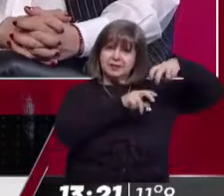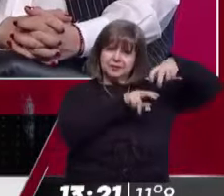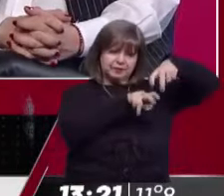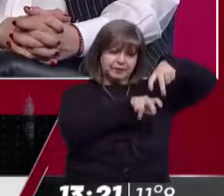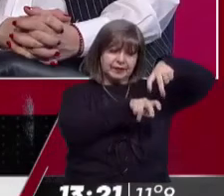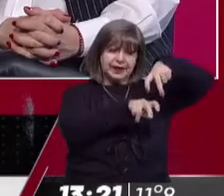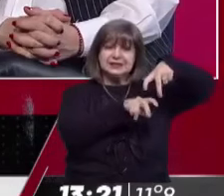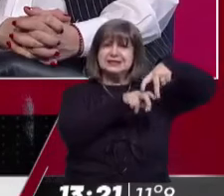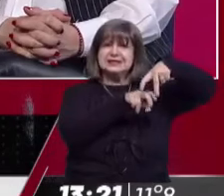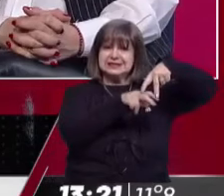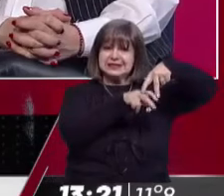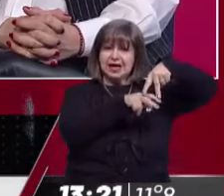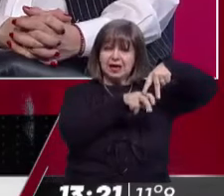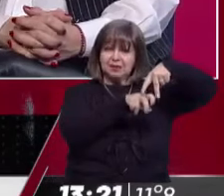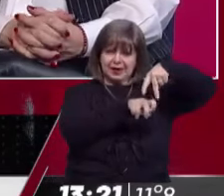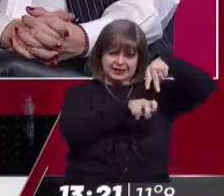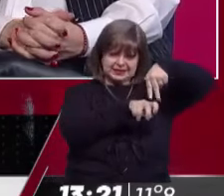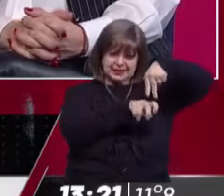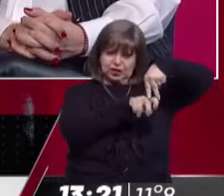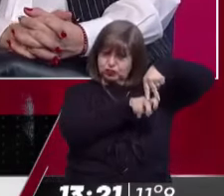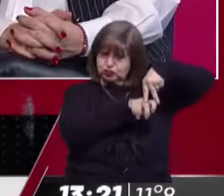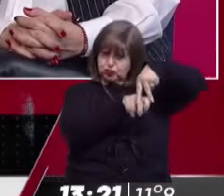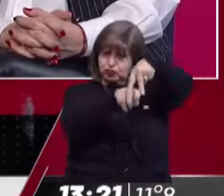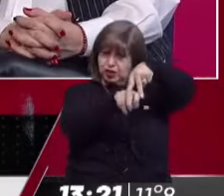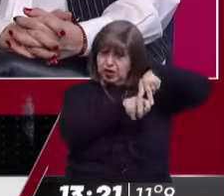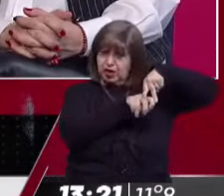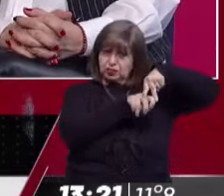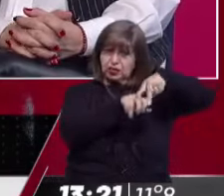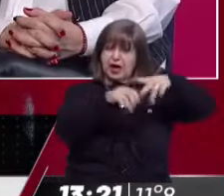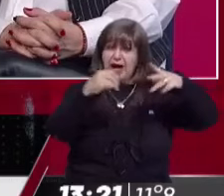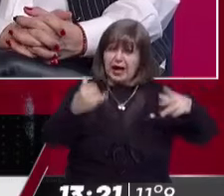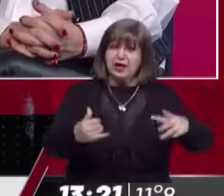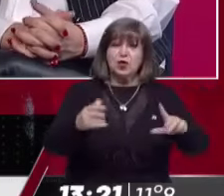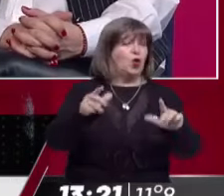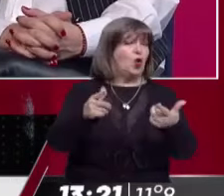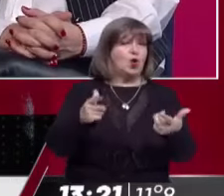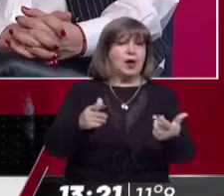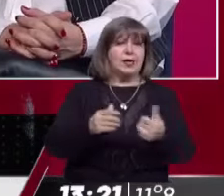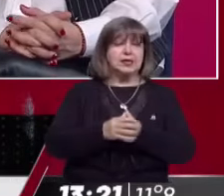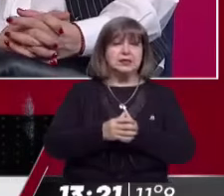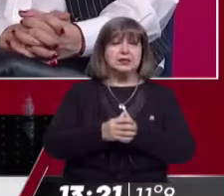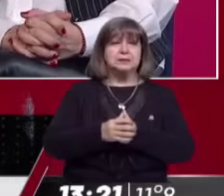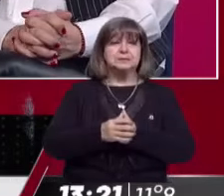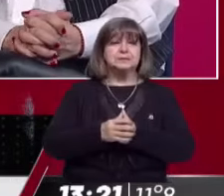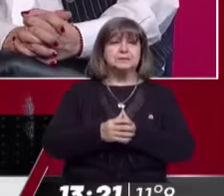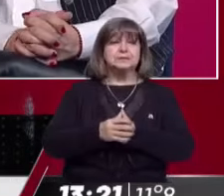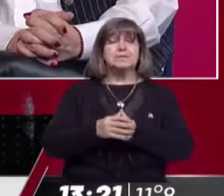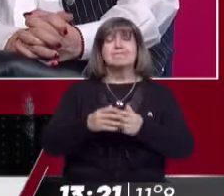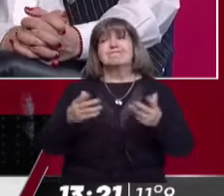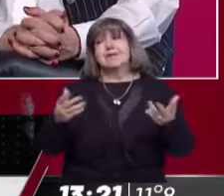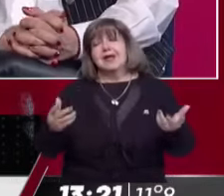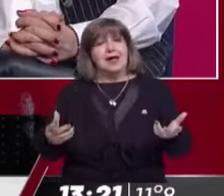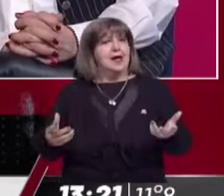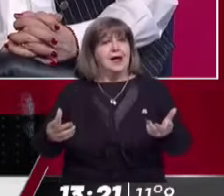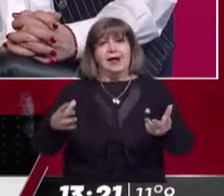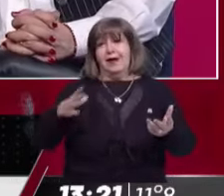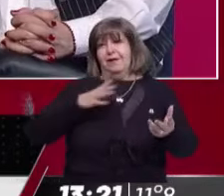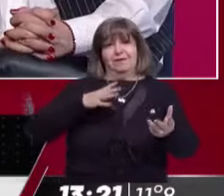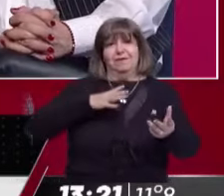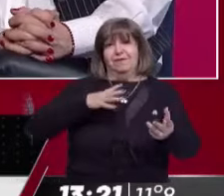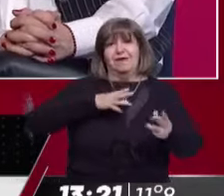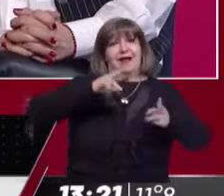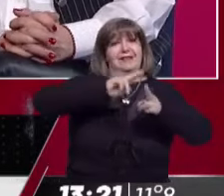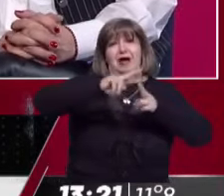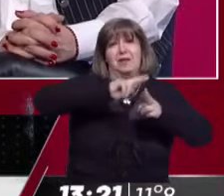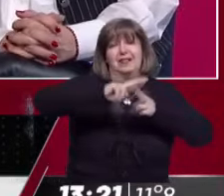telesillas? ¿Una inversión importante según lo que te dicen los lugareños, la gente del lugar? Hay que hacerle mantenimiento, claro. Obviamente hay que hacerle mantenimiento